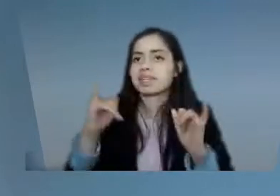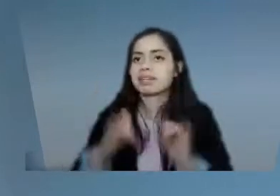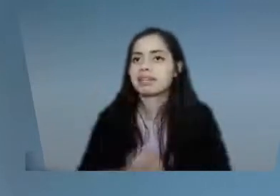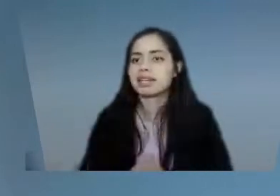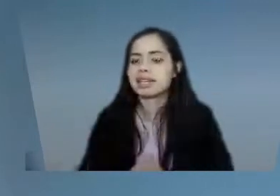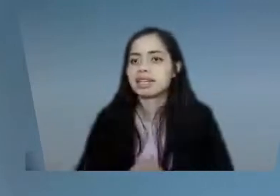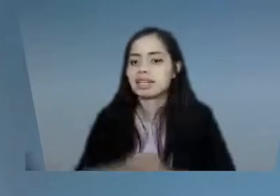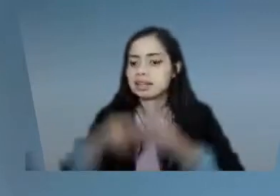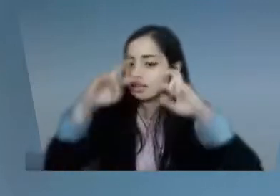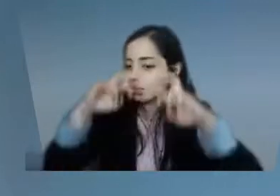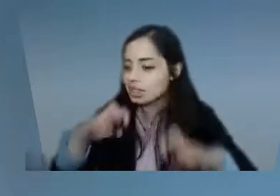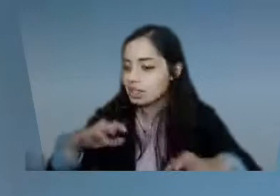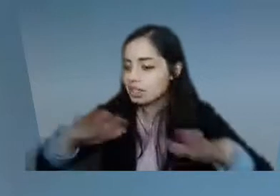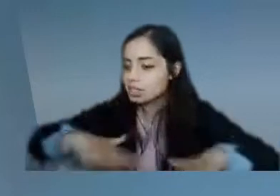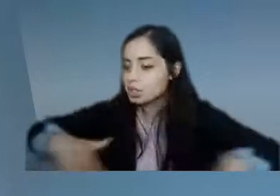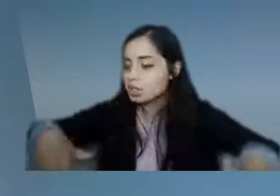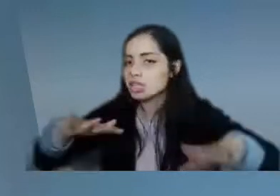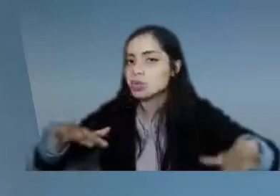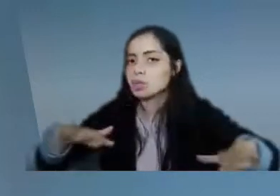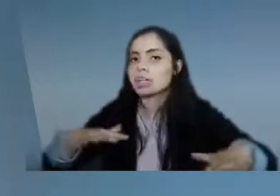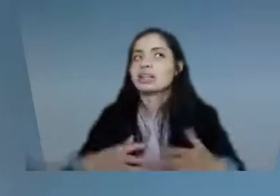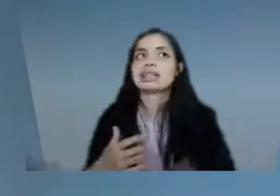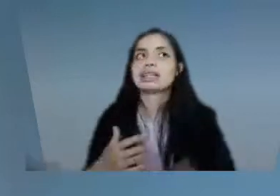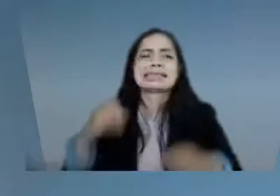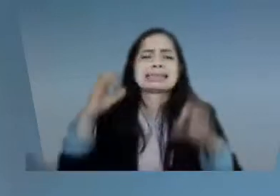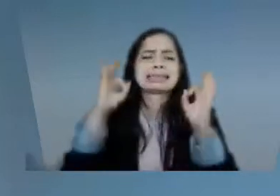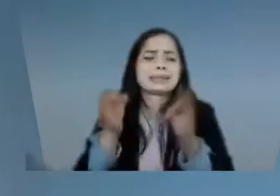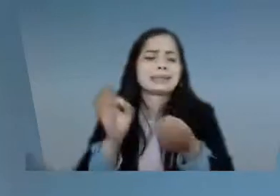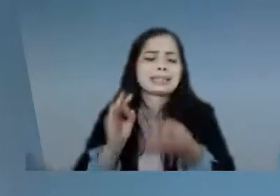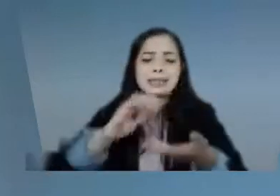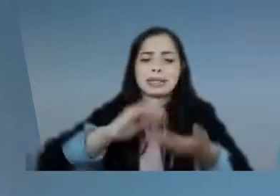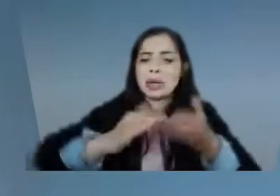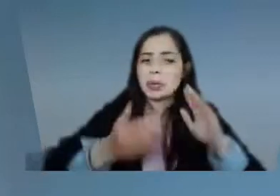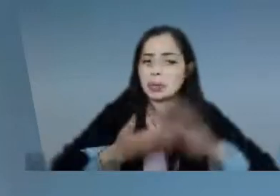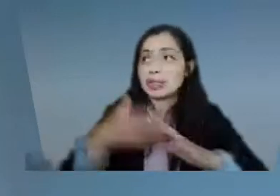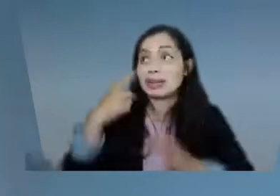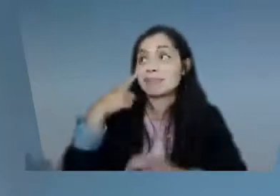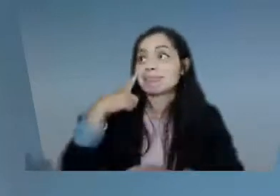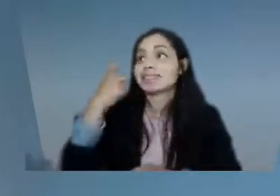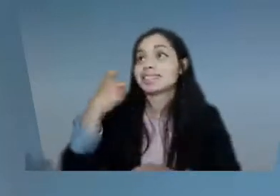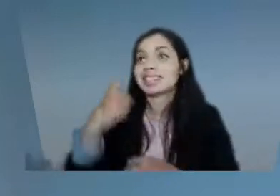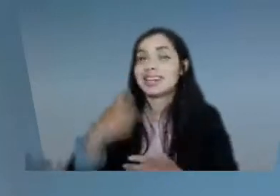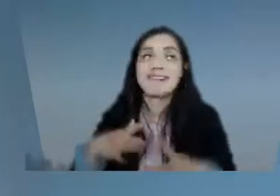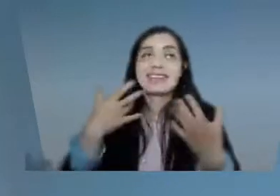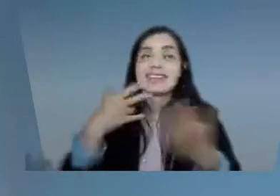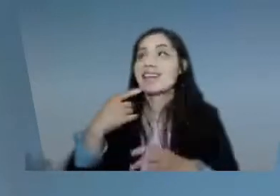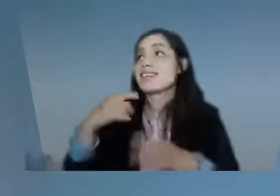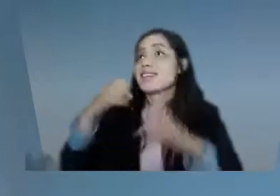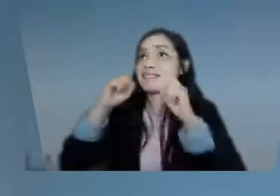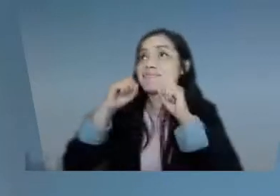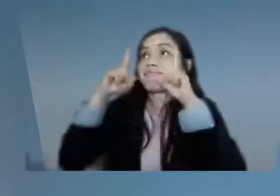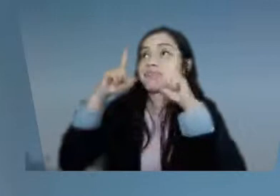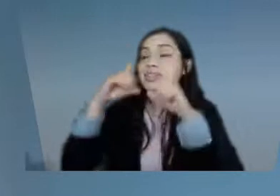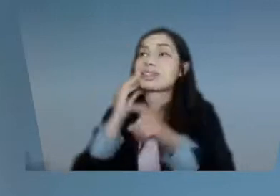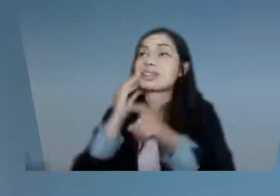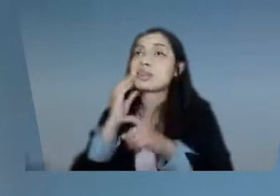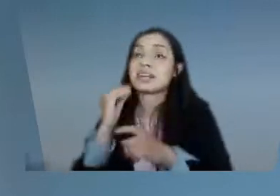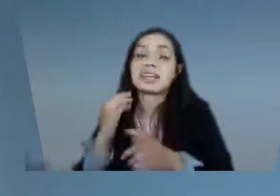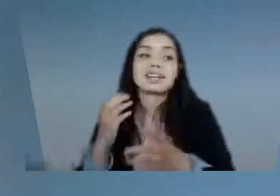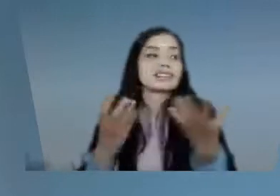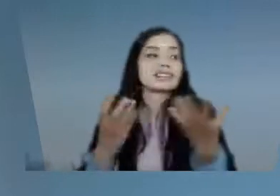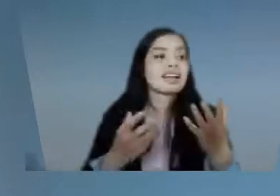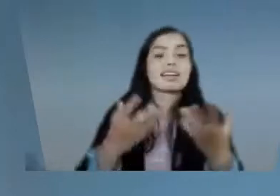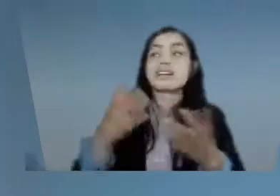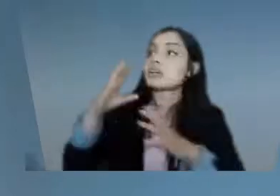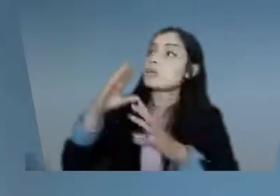comunidad. Y lo que les digo, o sea, es una experiencia muy bonita porque es una retroalimentación en la que se enriquecen